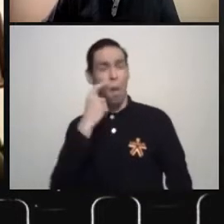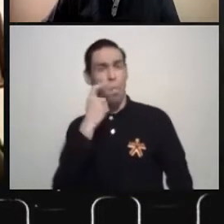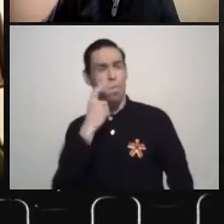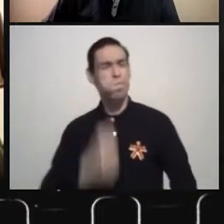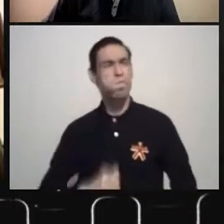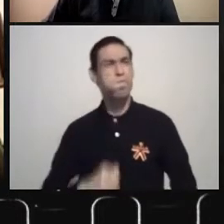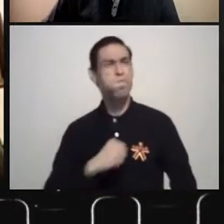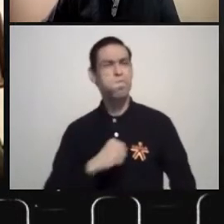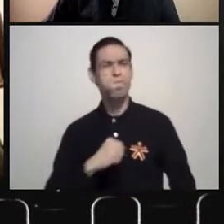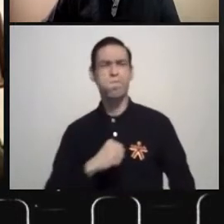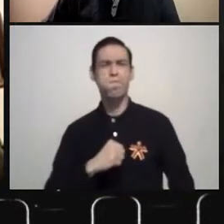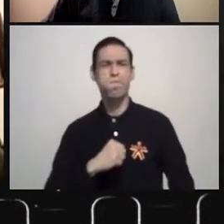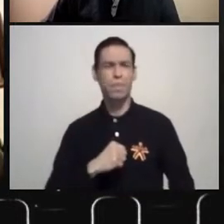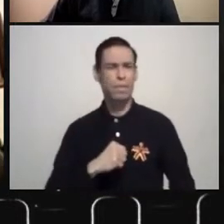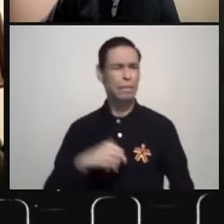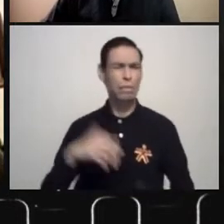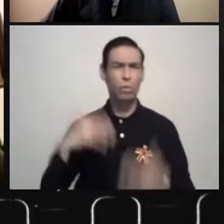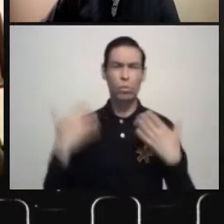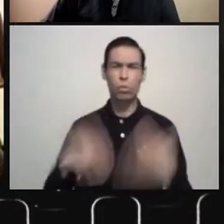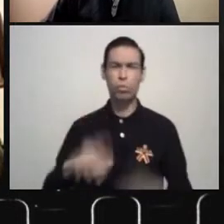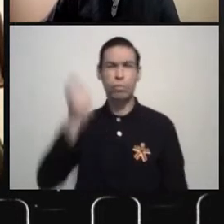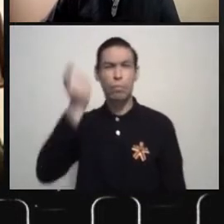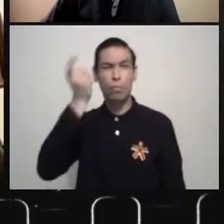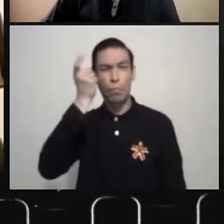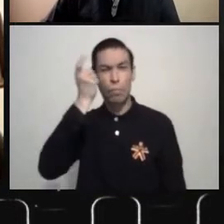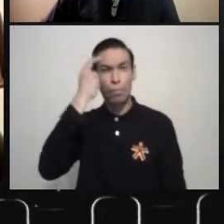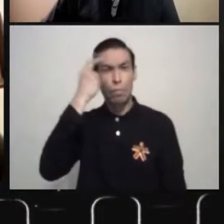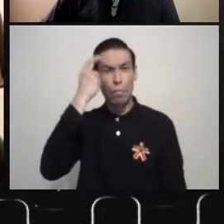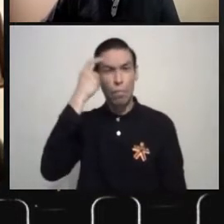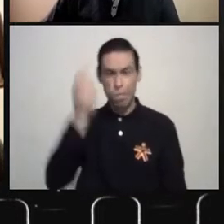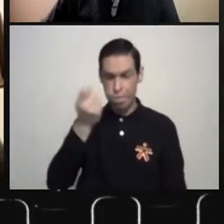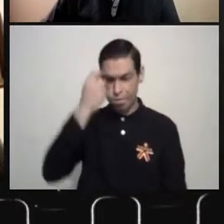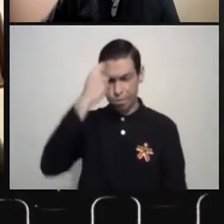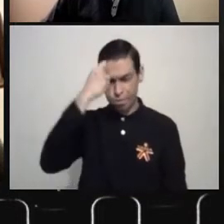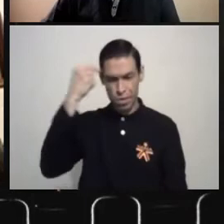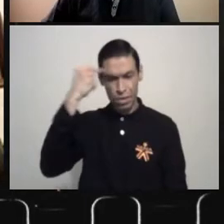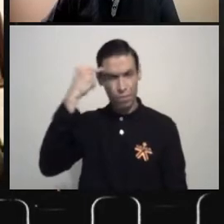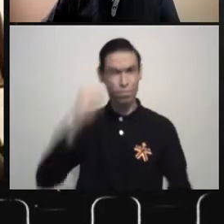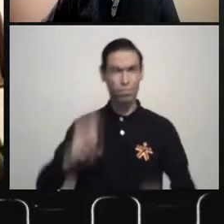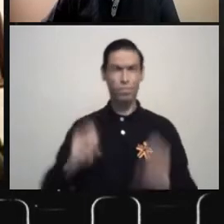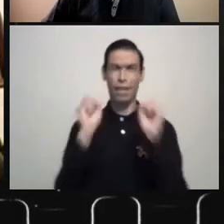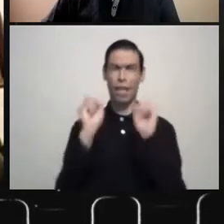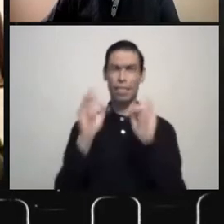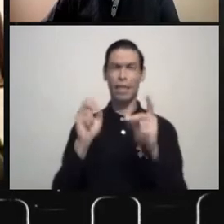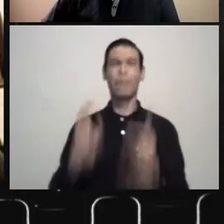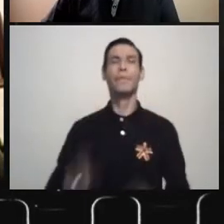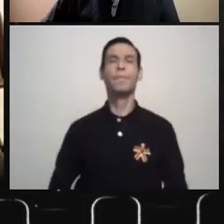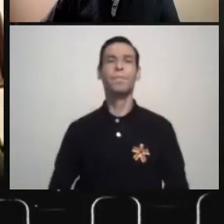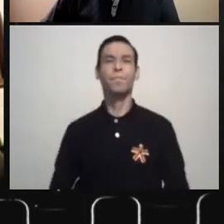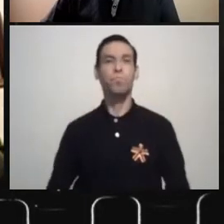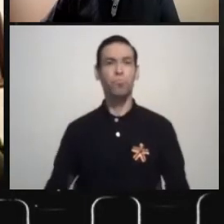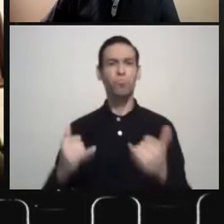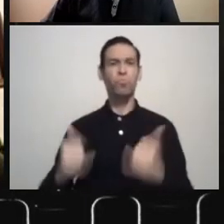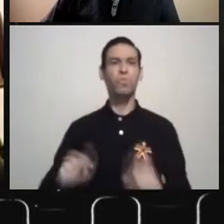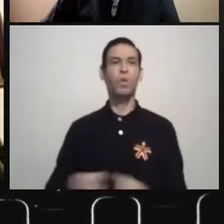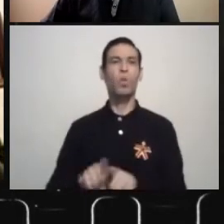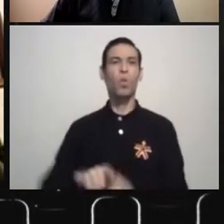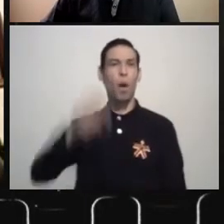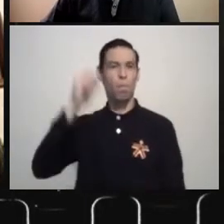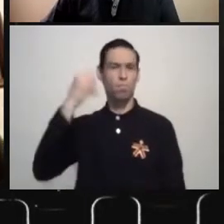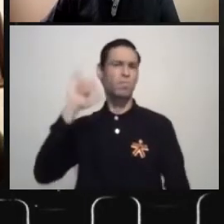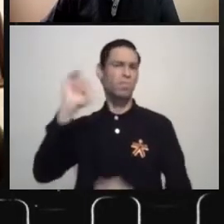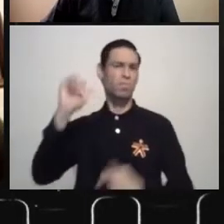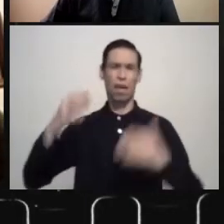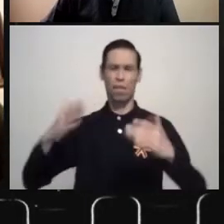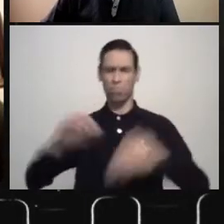una gran enciclopedia, es una gran enciclopedia de la televisión en la cabeza. Y hoy está dando clases, ya está retirado de la